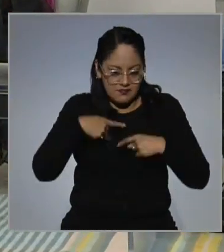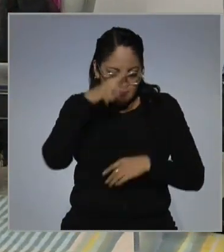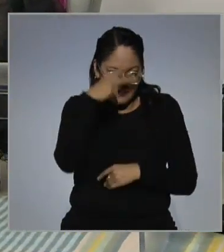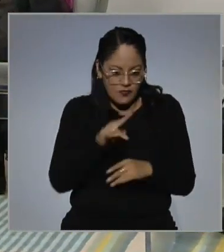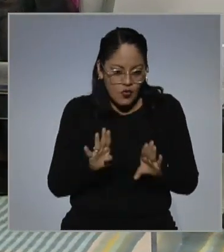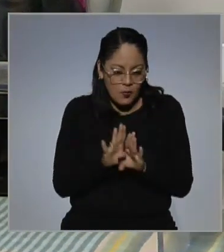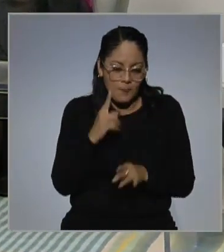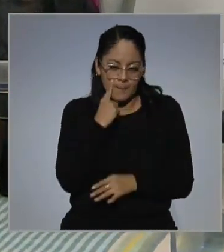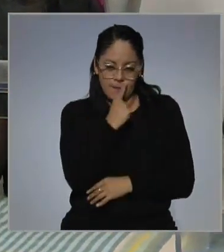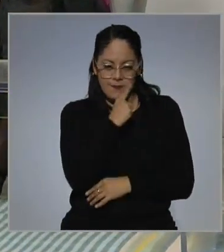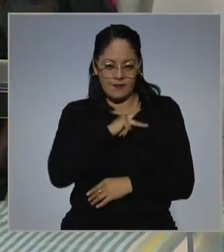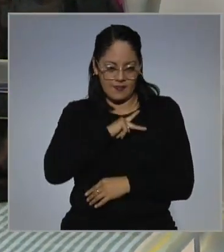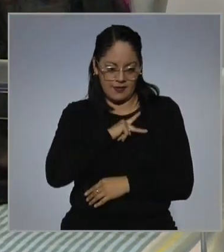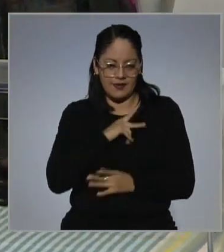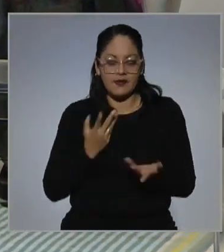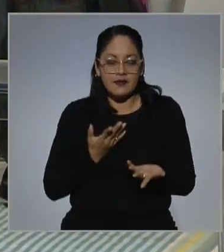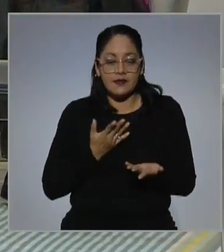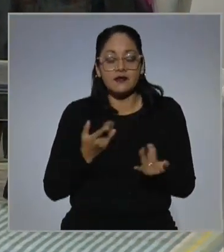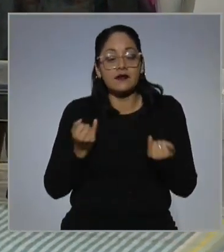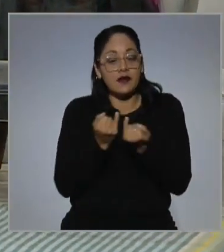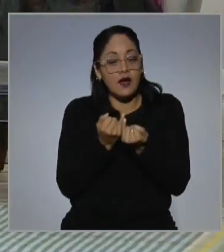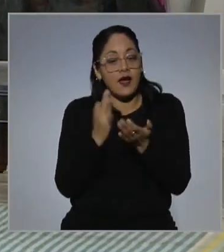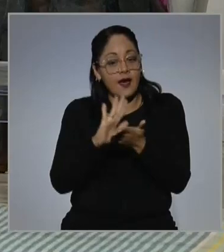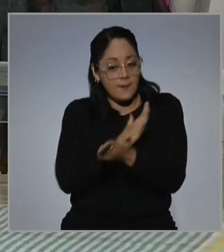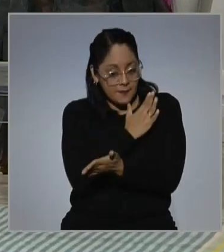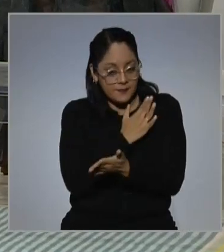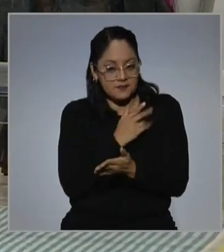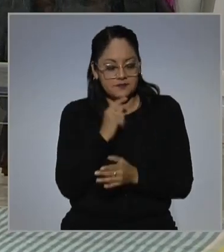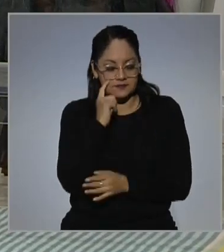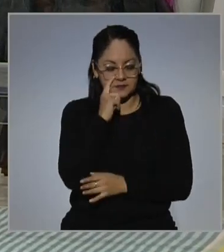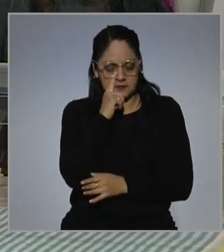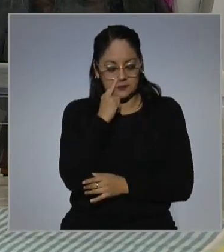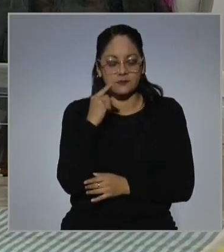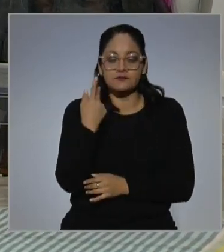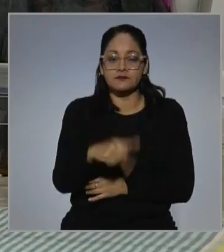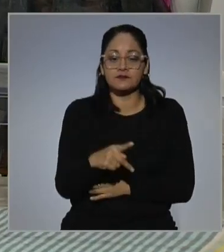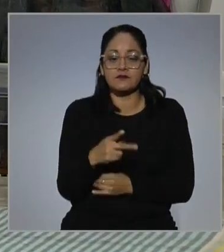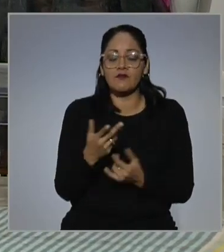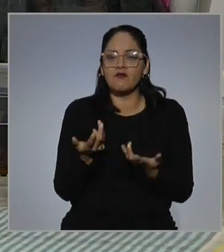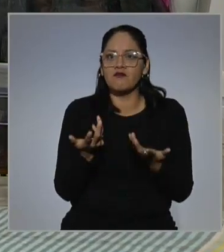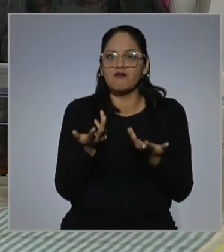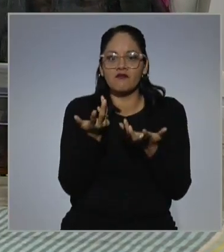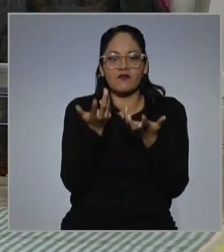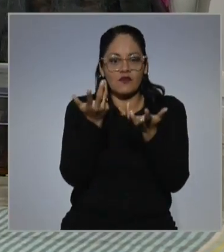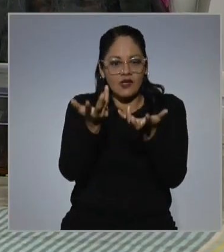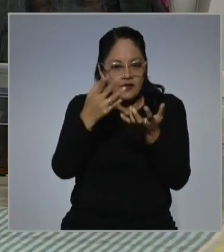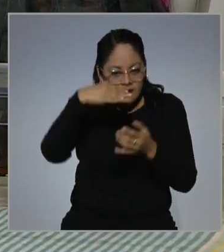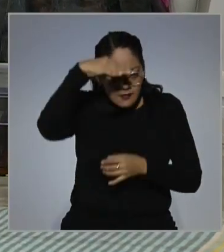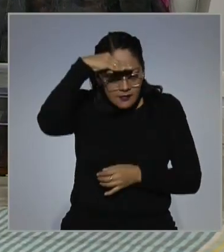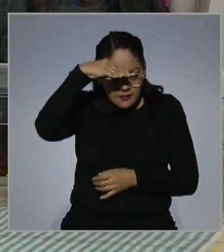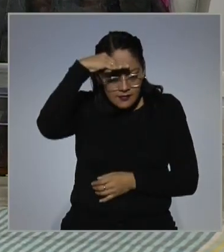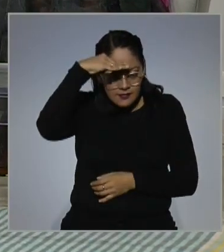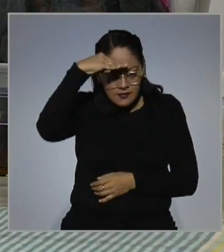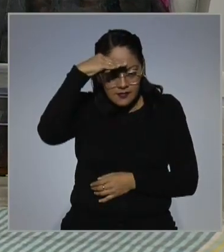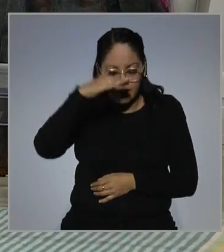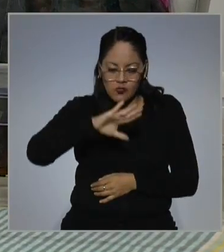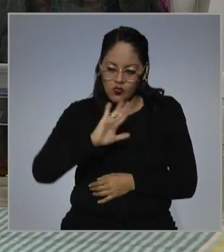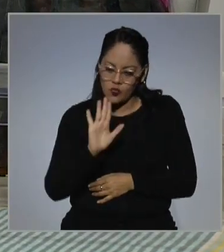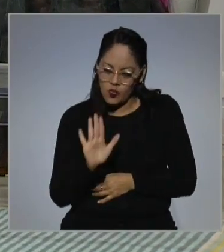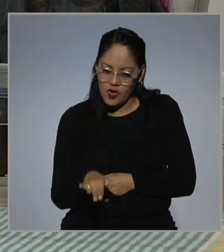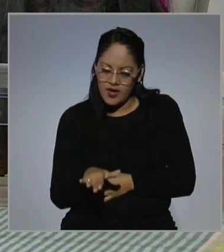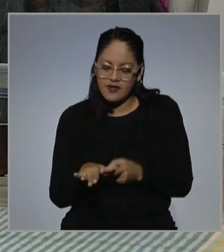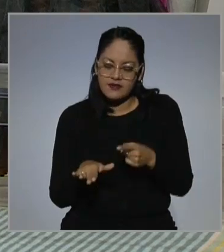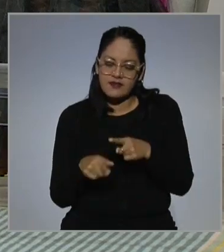vista. Y además, pues el afán de pensar la muerte de